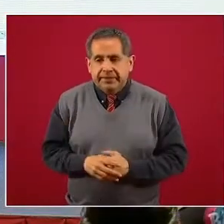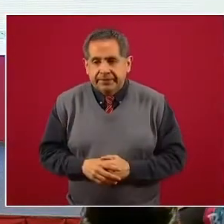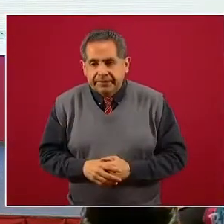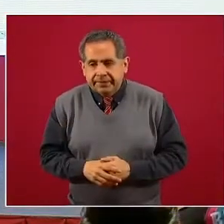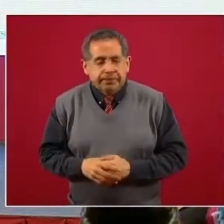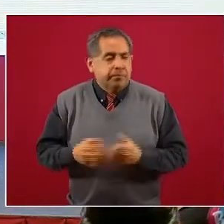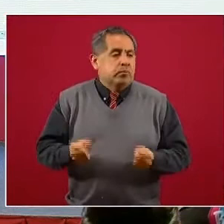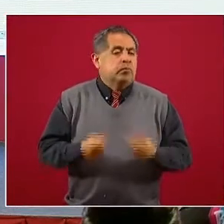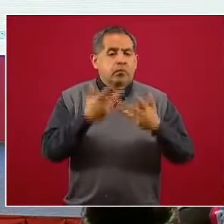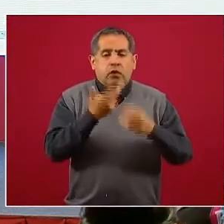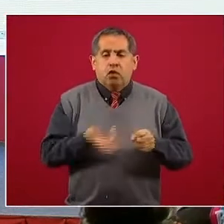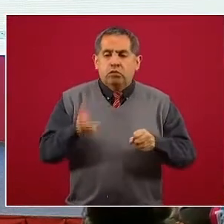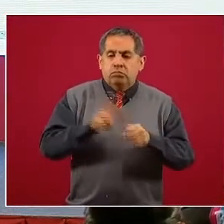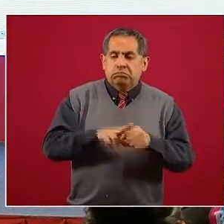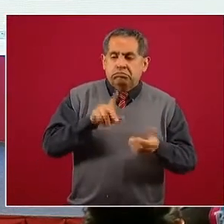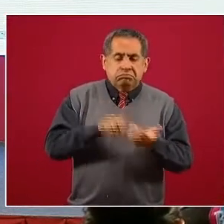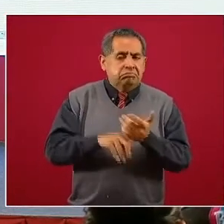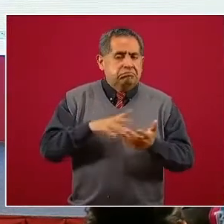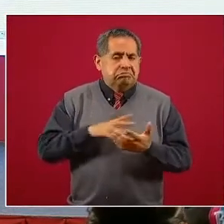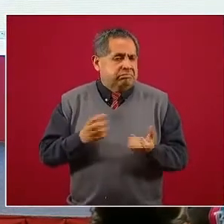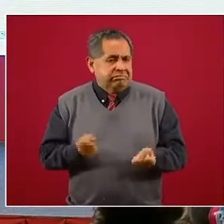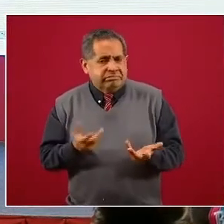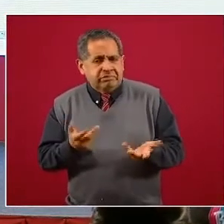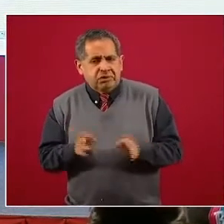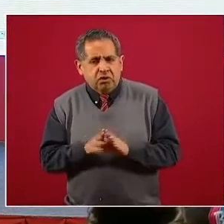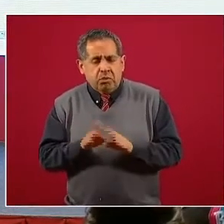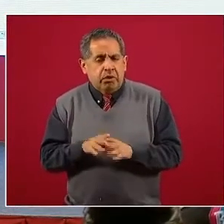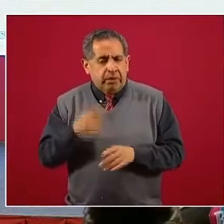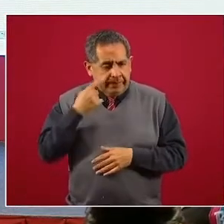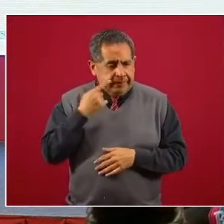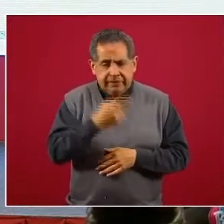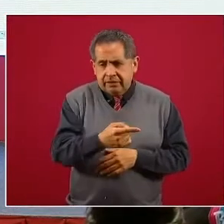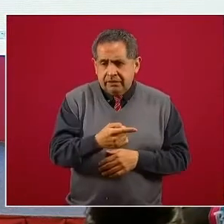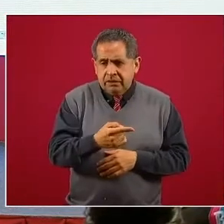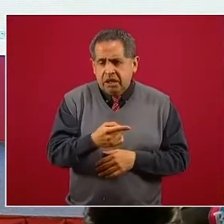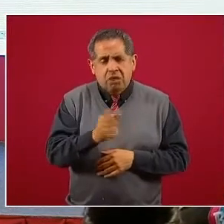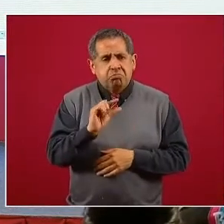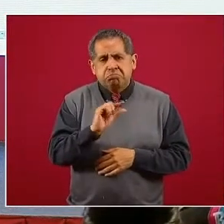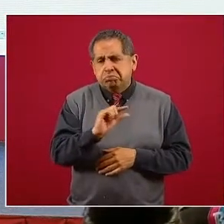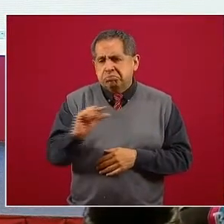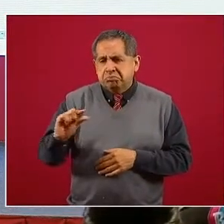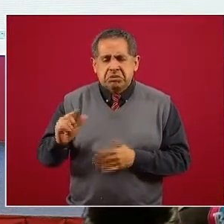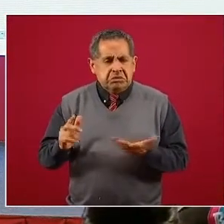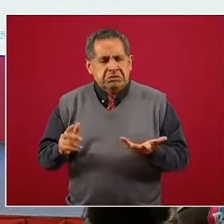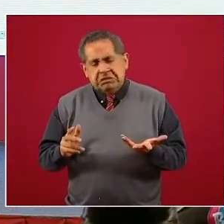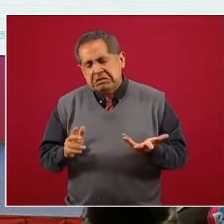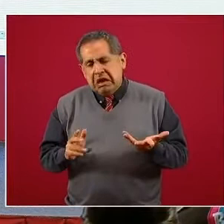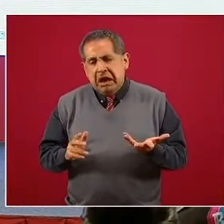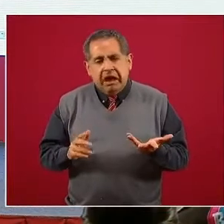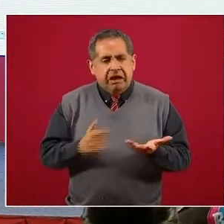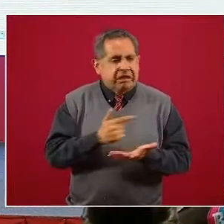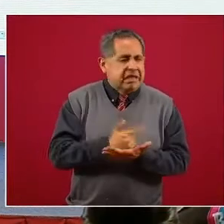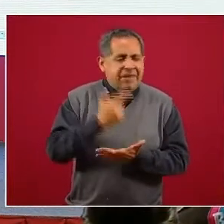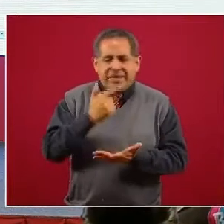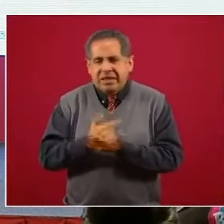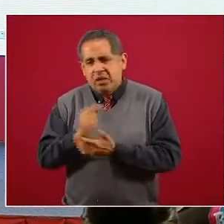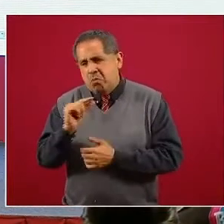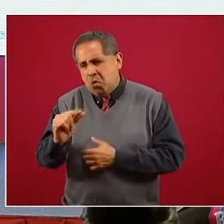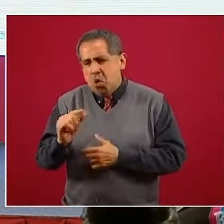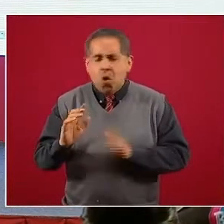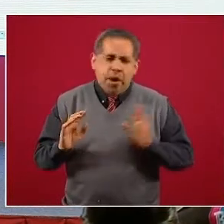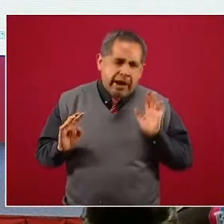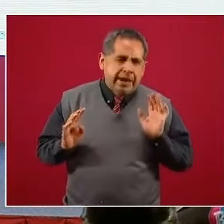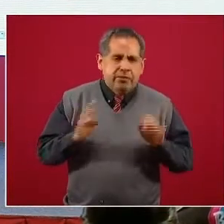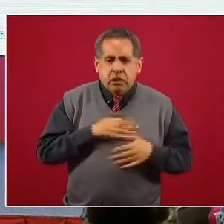de camas para ambos grupos o tipos de cama realmente es muy baja. lo cual le da al Estado un